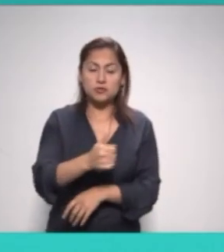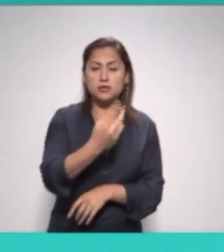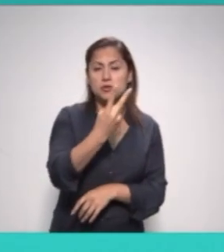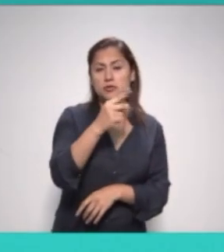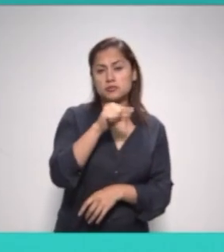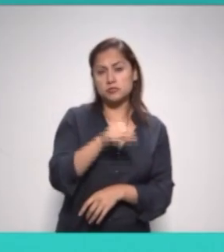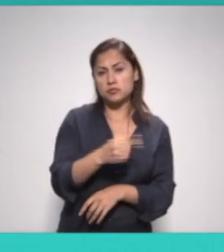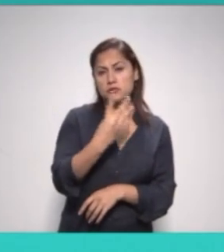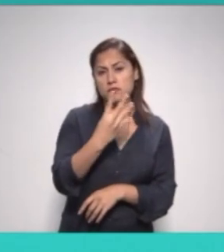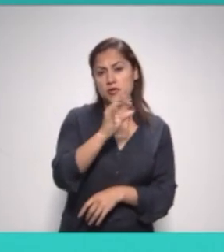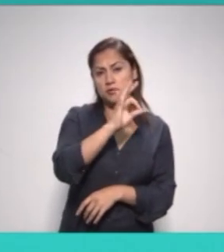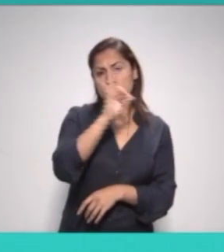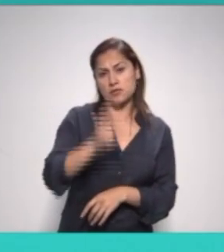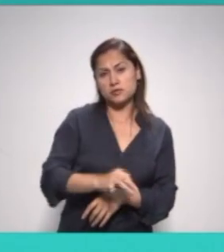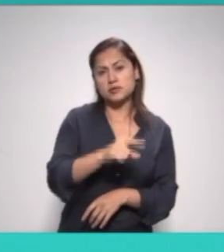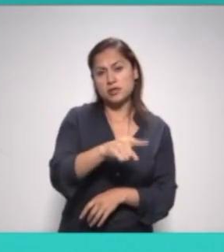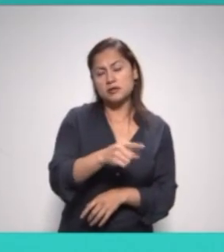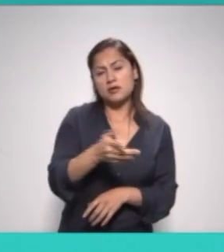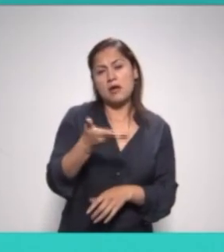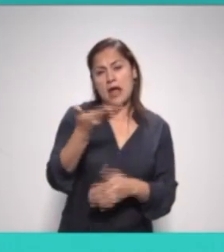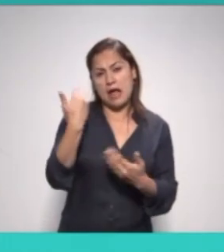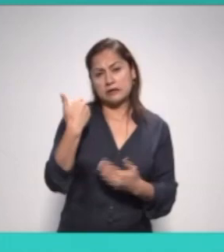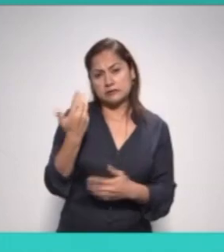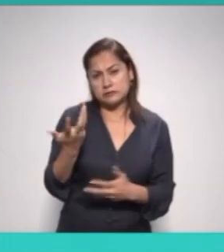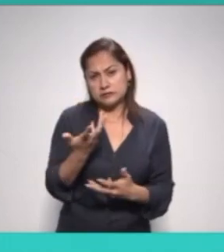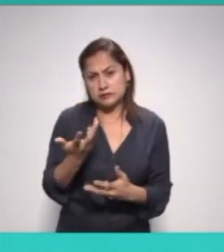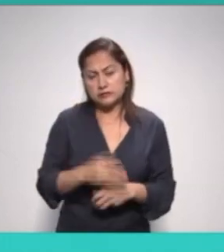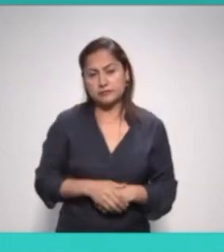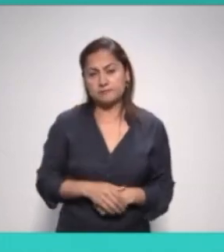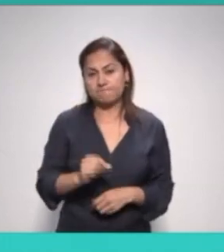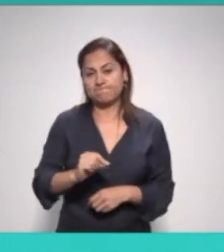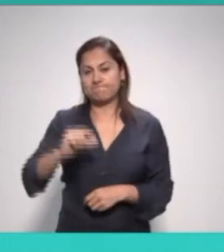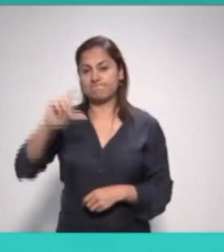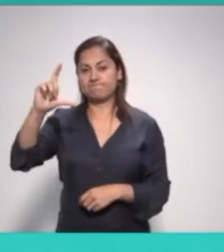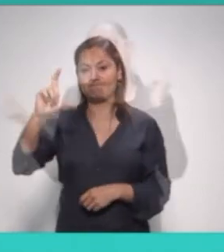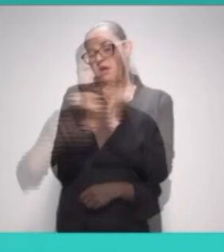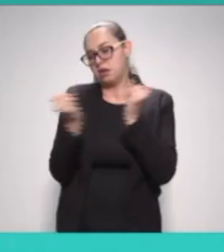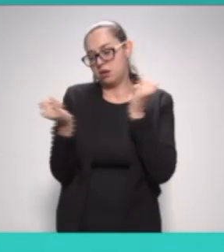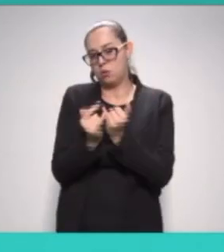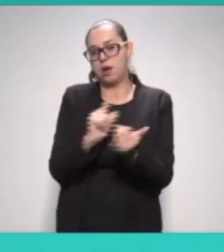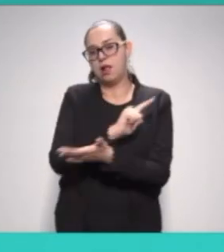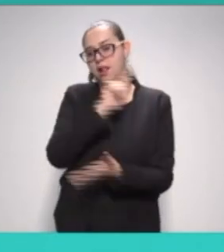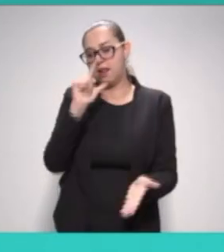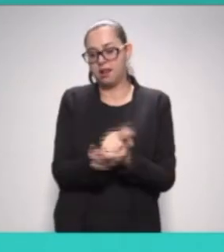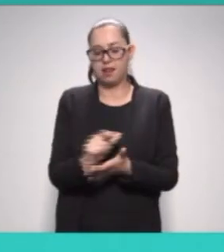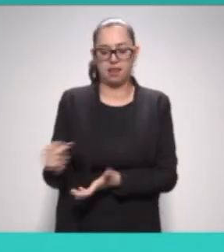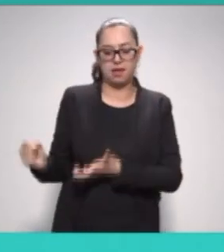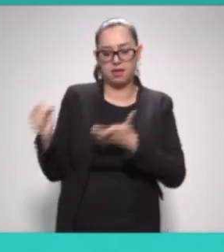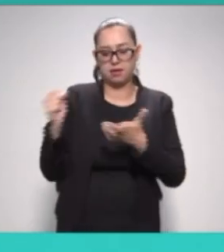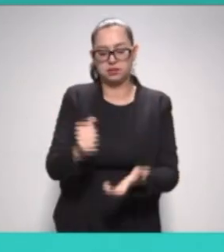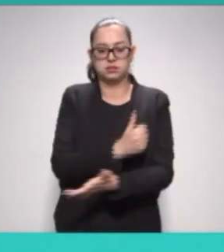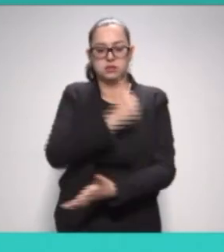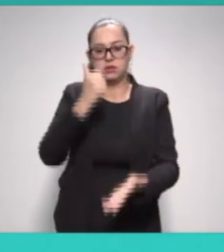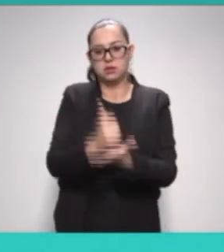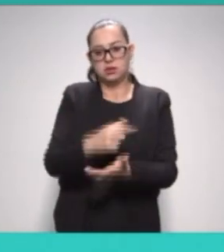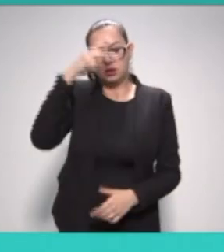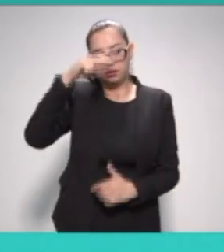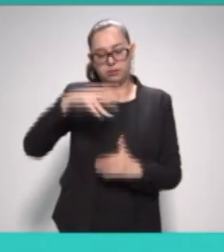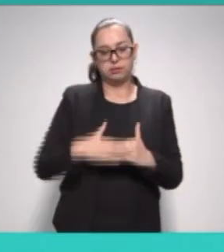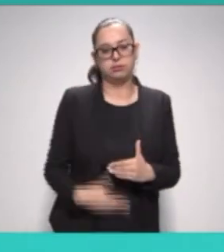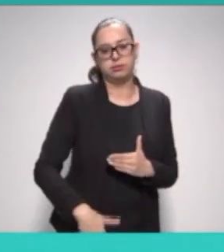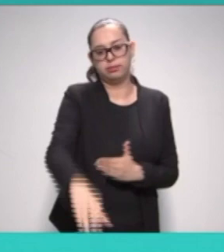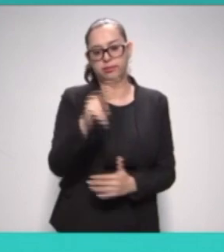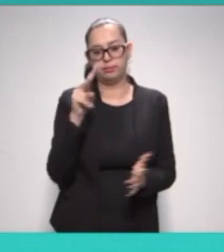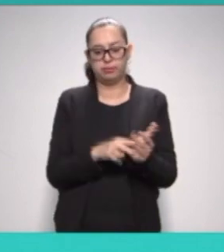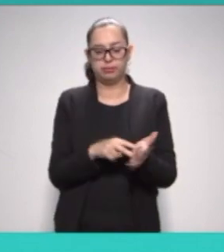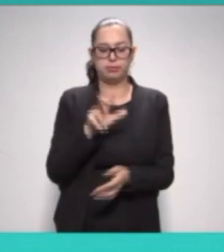un recurso de revisión ante el instituto de transparencia de la ciudad de mexico sin embargo en ejercicio de sus atribuciones el inai atrajo el medio de impugnación